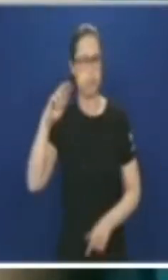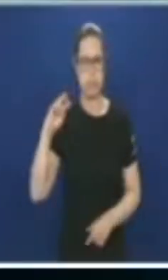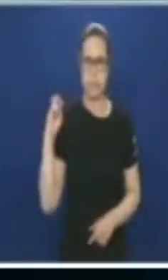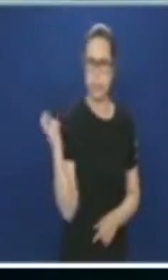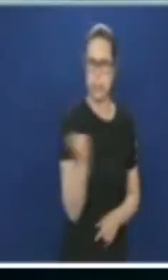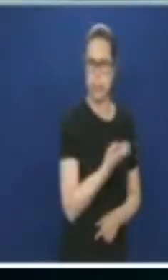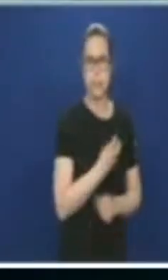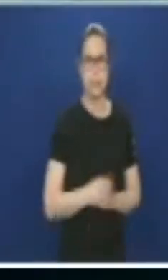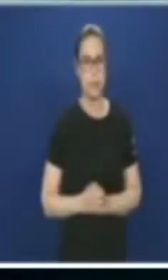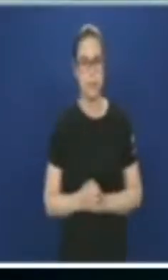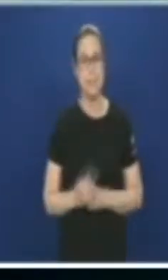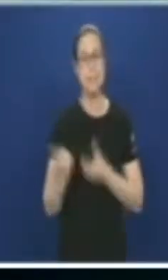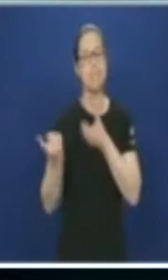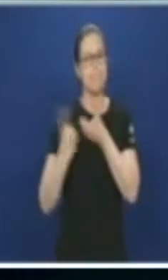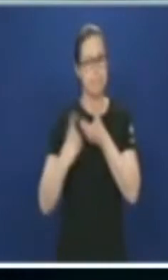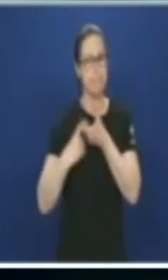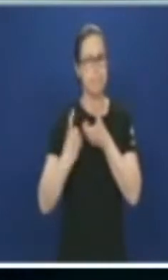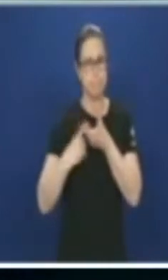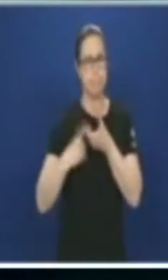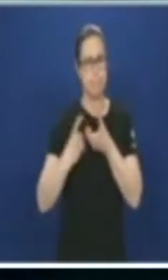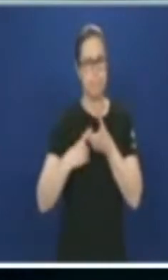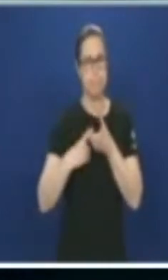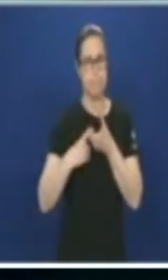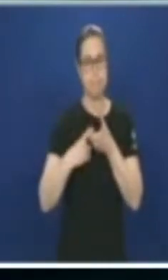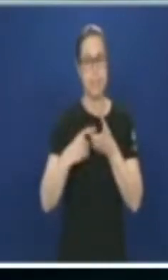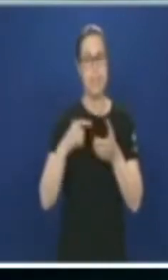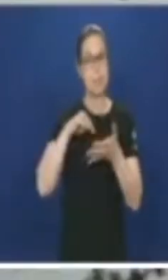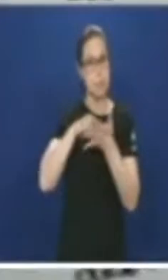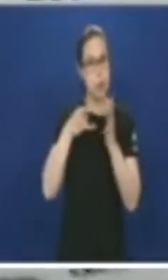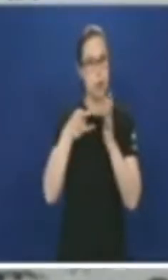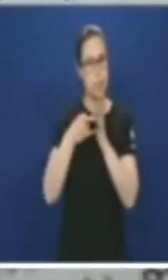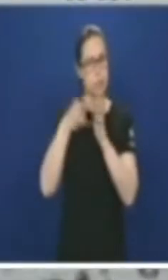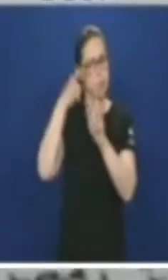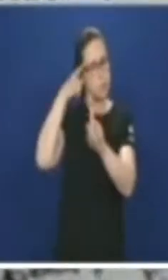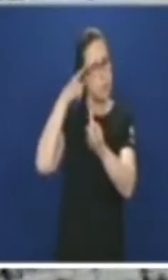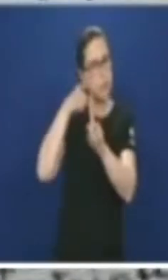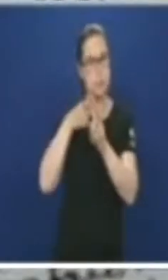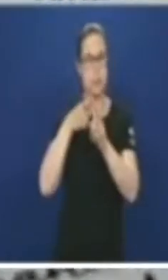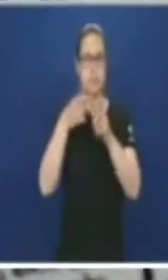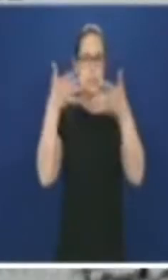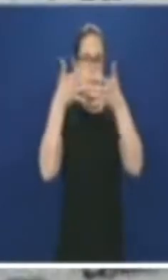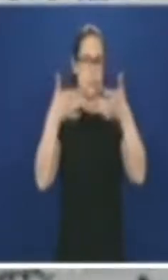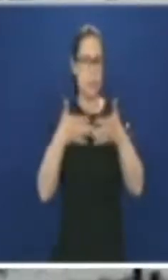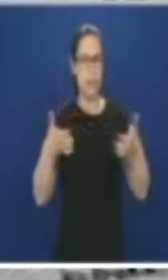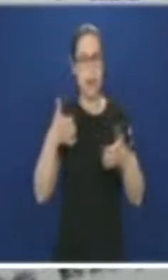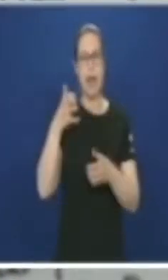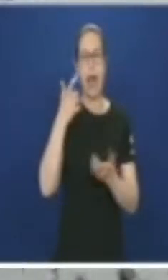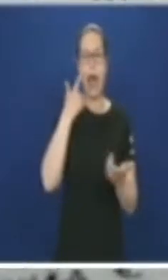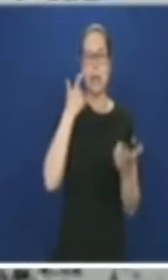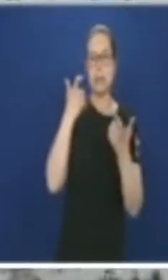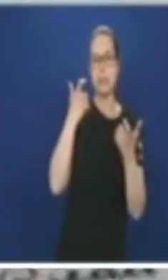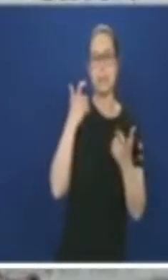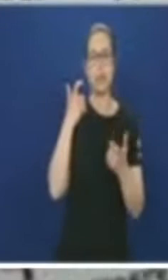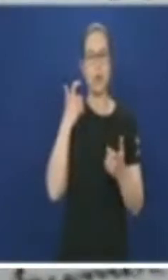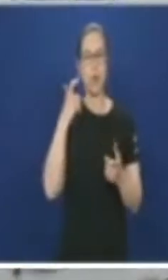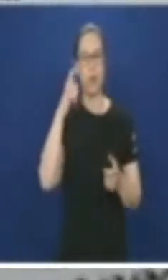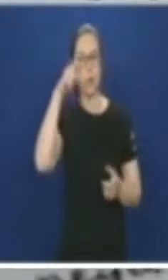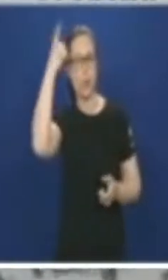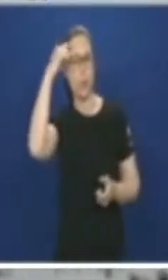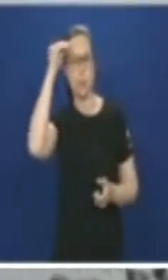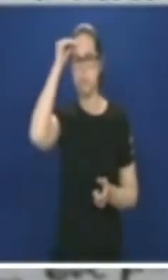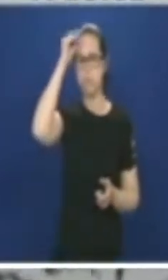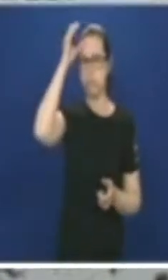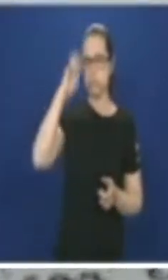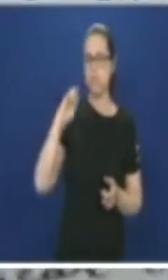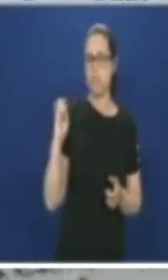Cabanillas, participaron neste proxecto que apostou decididamente por un discurso artístico, culto, refinado e moderno, en diálogo directo